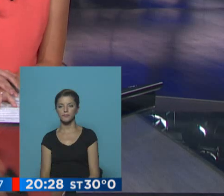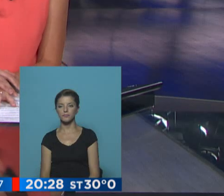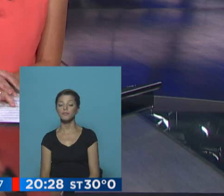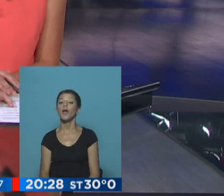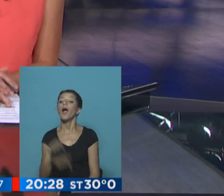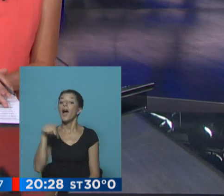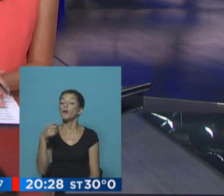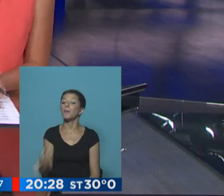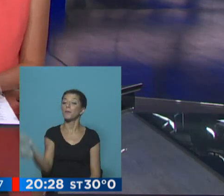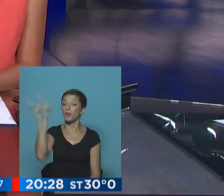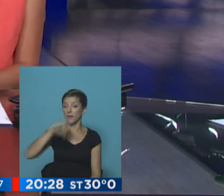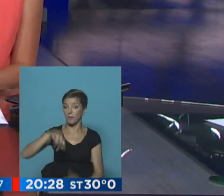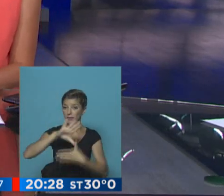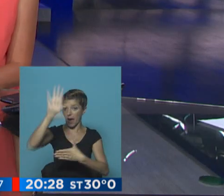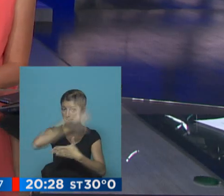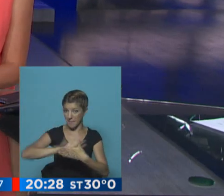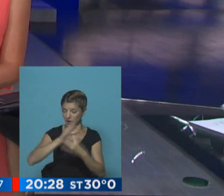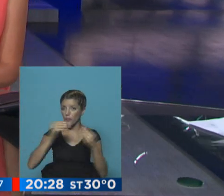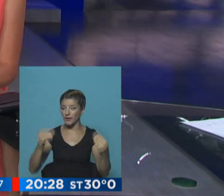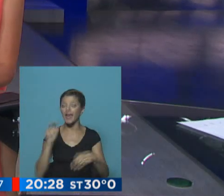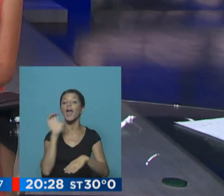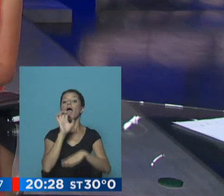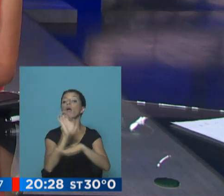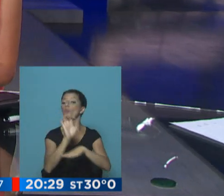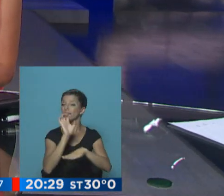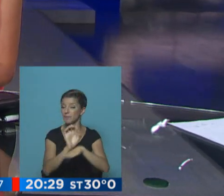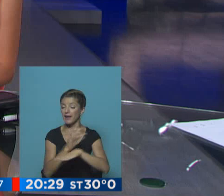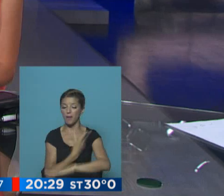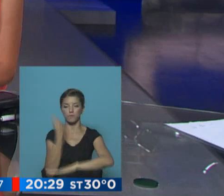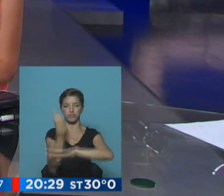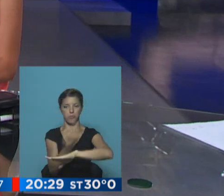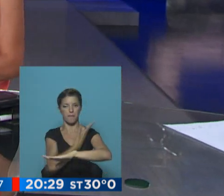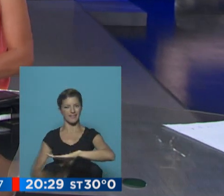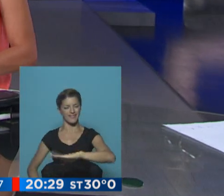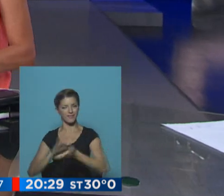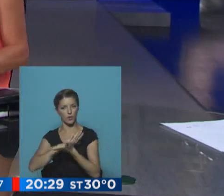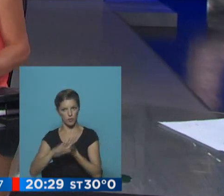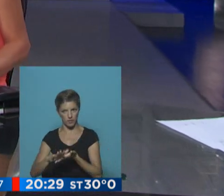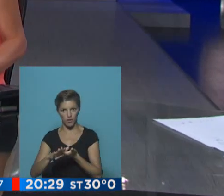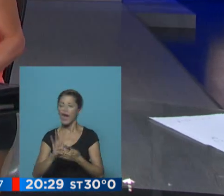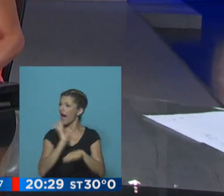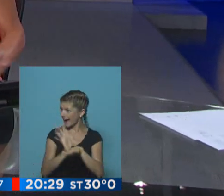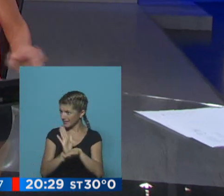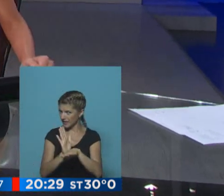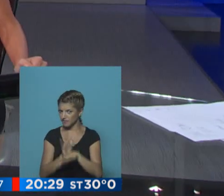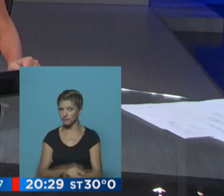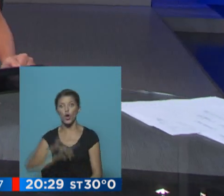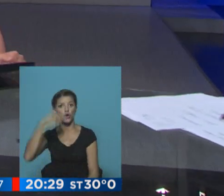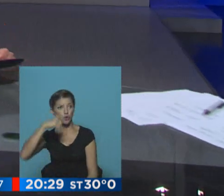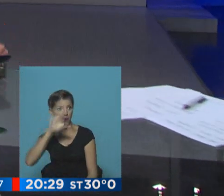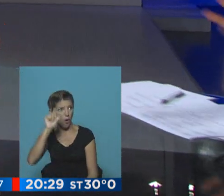Regresamos ahora a nuestro continente porque en Guatemala asumió el nuevo presidente, un hombre que viene de la parte artística y de la Otro Morales,